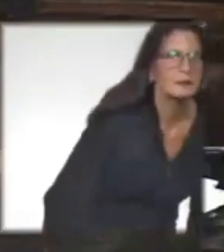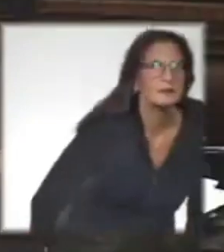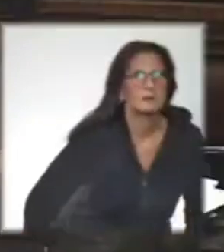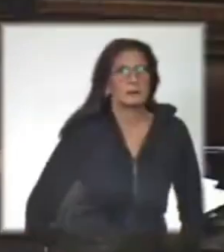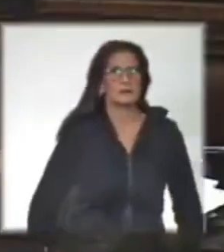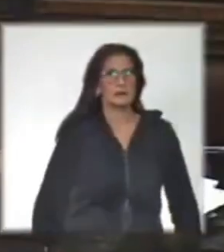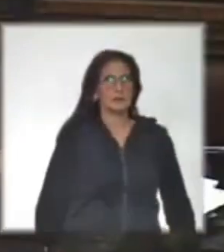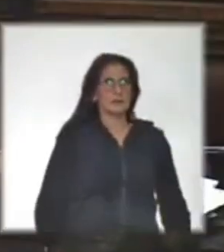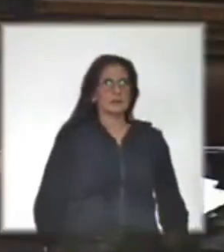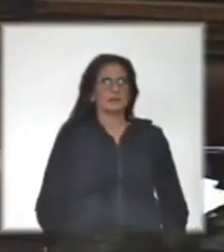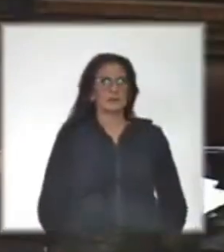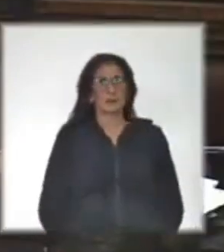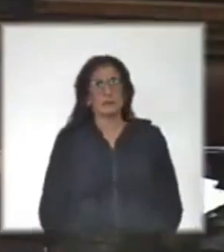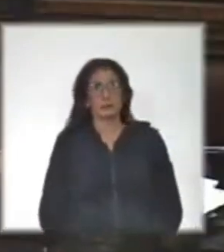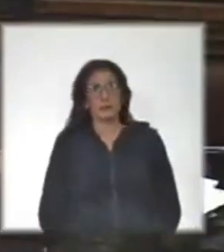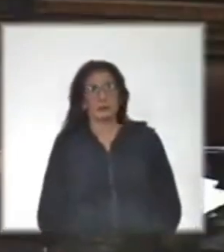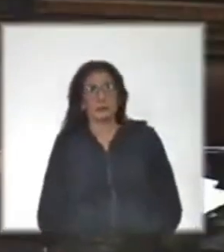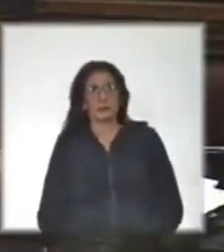Gracias, señor presidente.